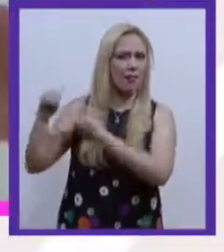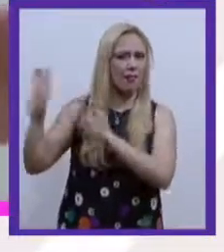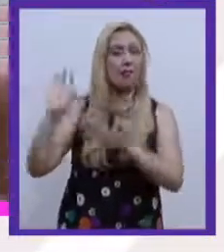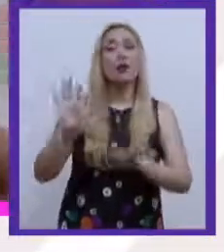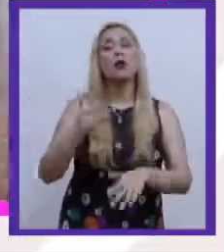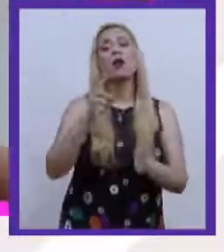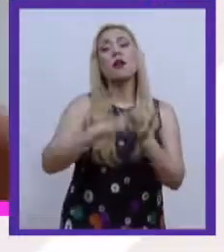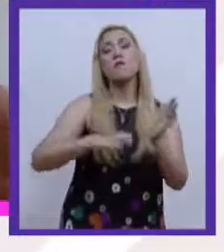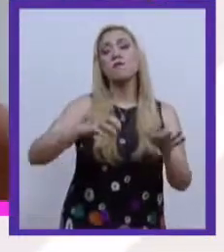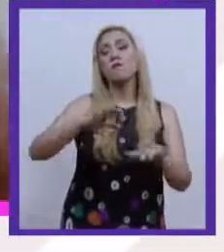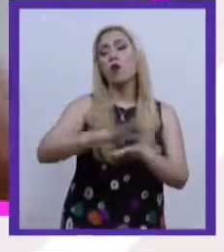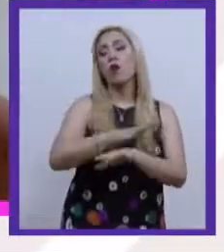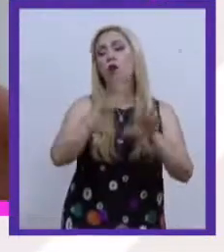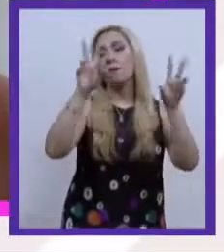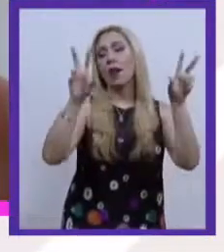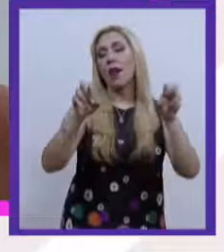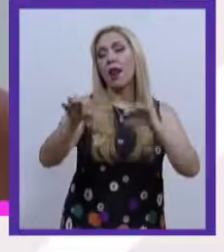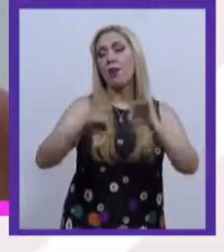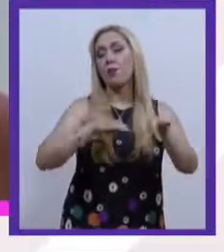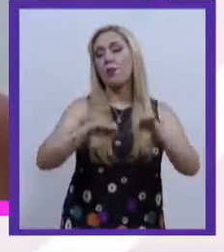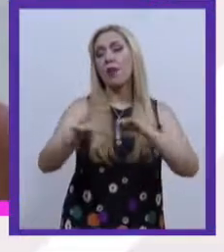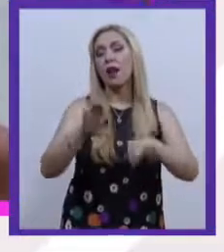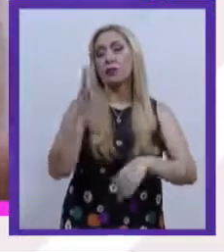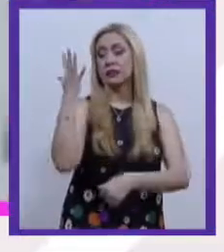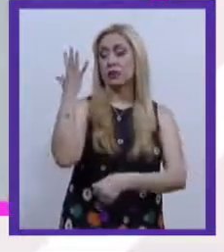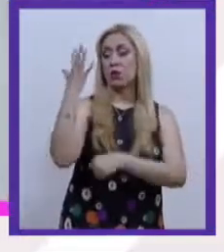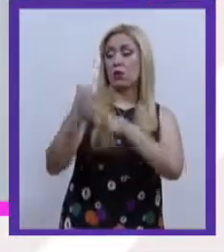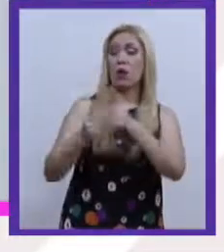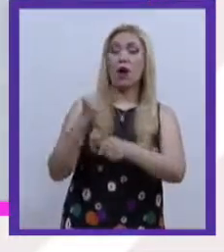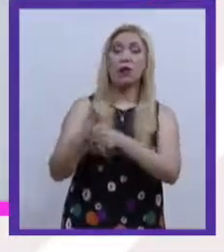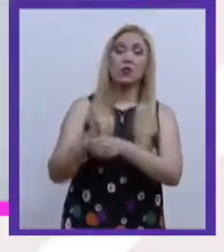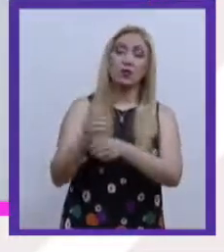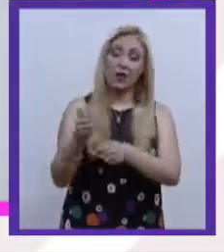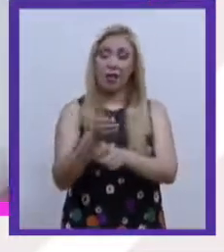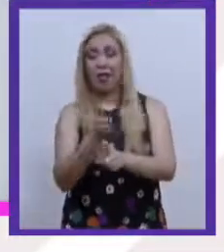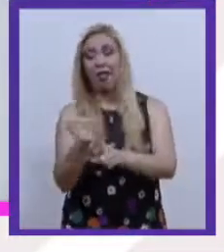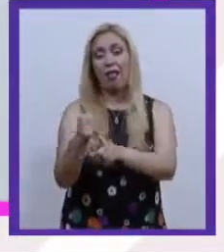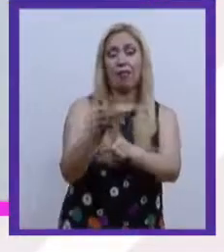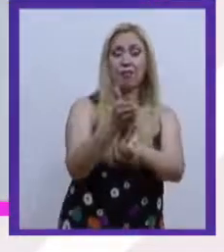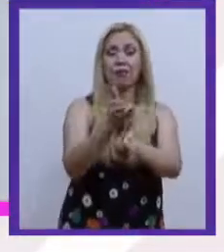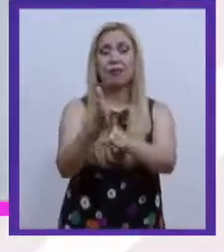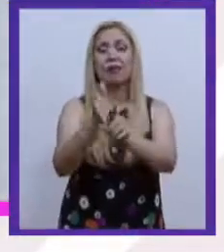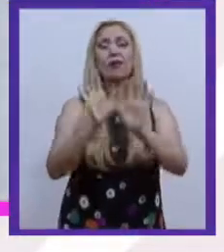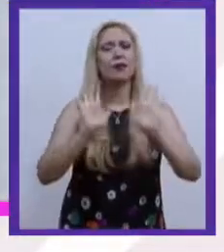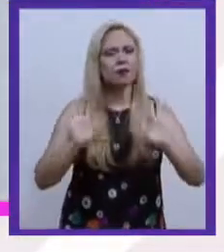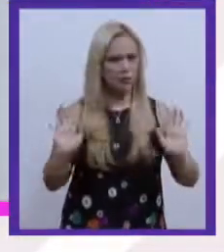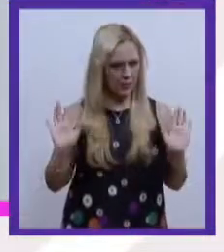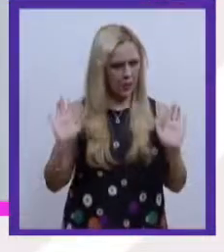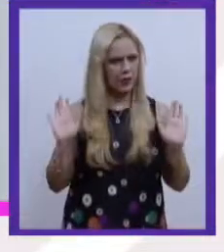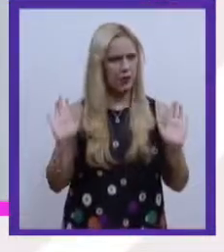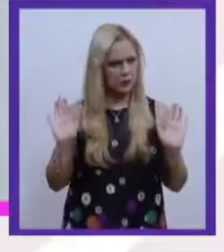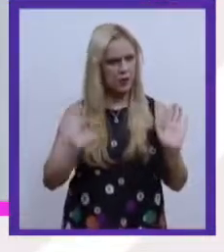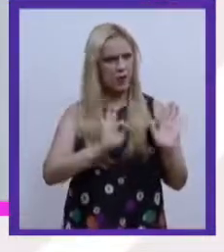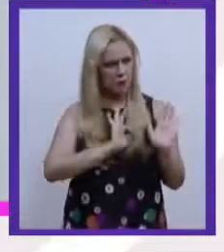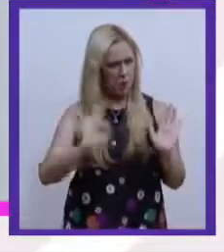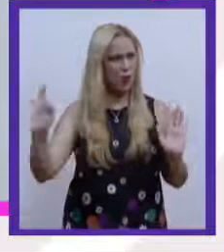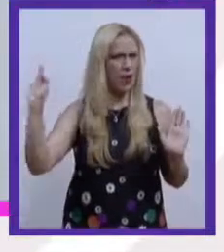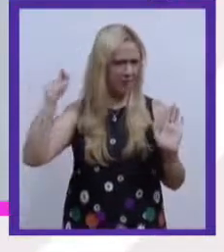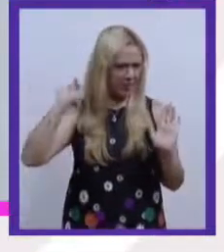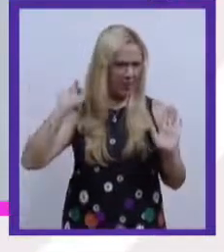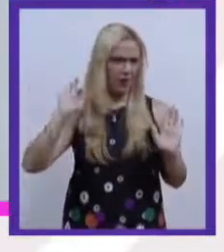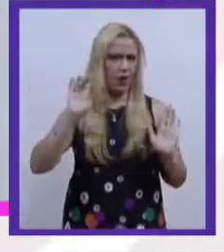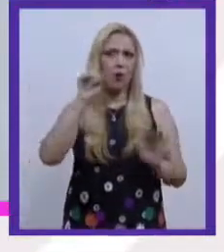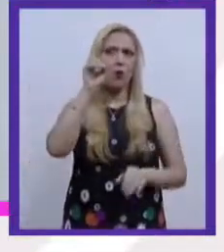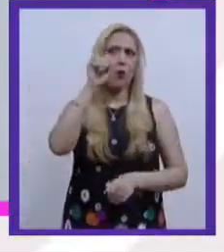5 años y acabamos de votar que le damos un poco de más tiempo para poderse implementar. Estas cosas pueden ser, ¿no? A lo mejor el